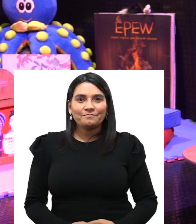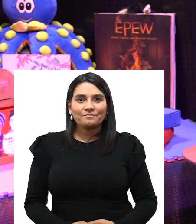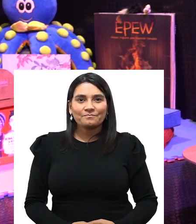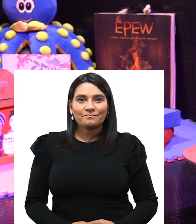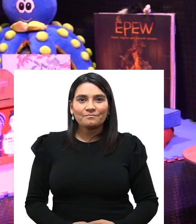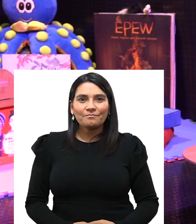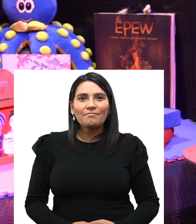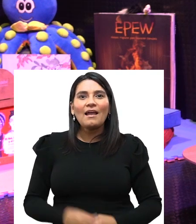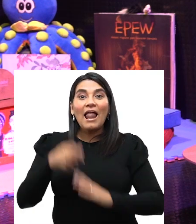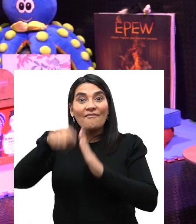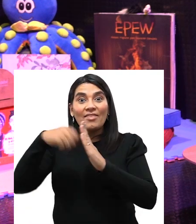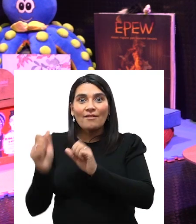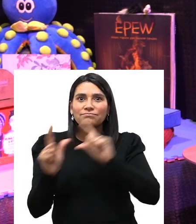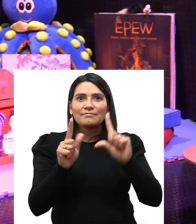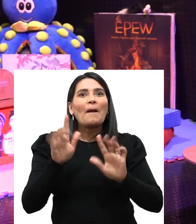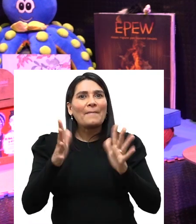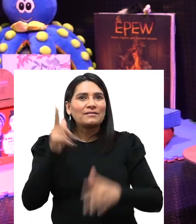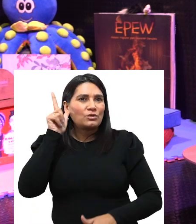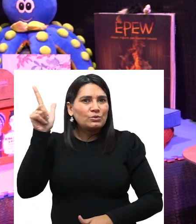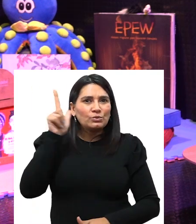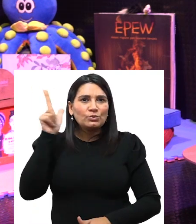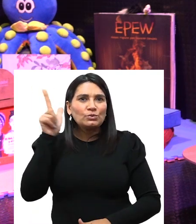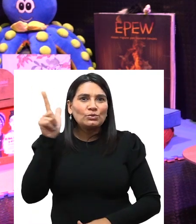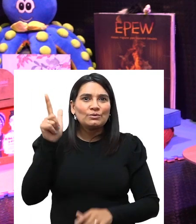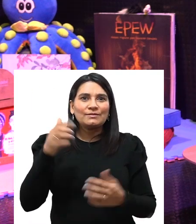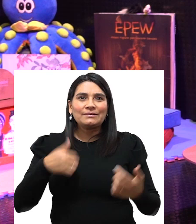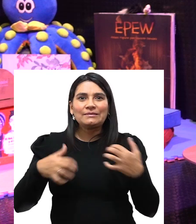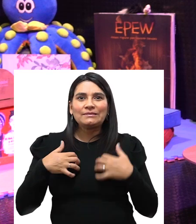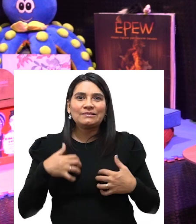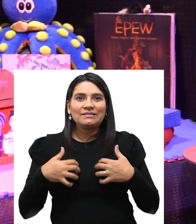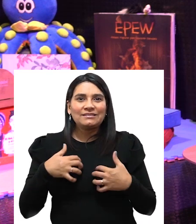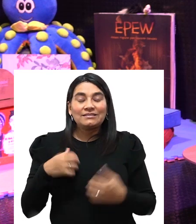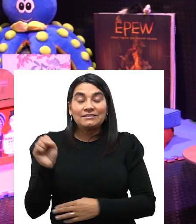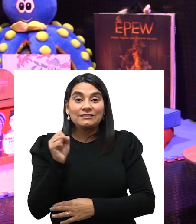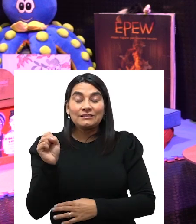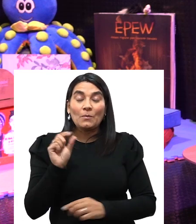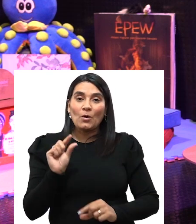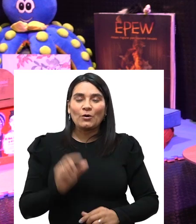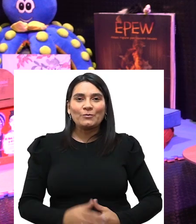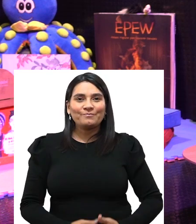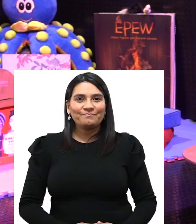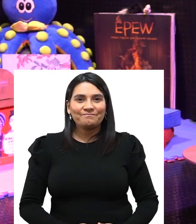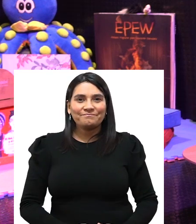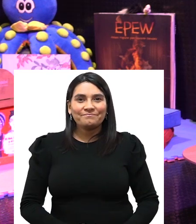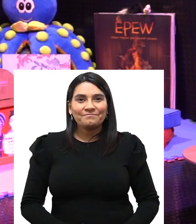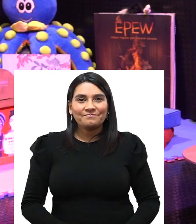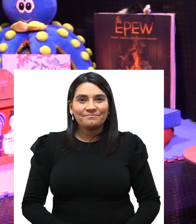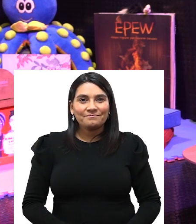El video anterior, tenemos un zumbido, ¿verdad? Que nos despista un poco.